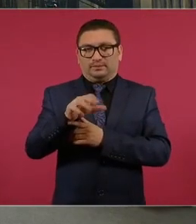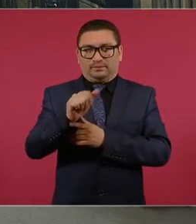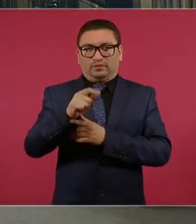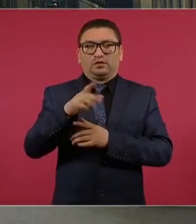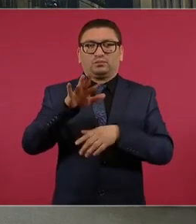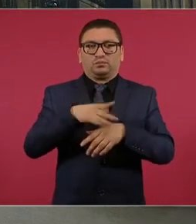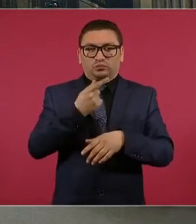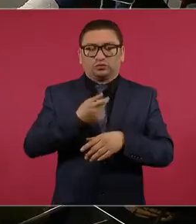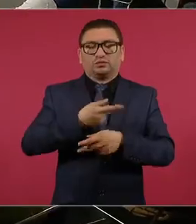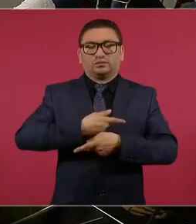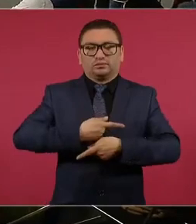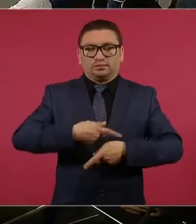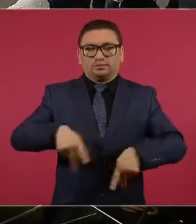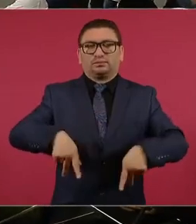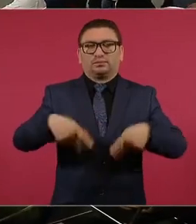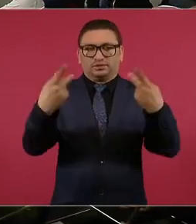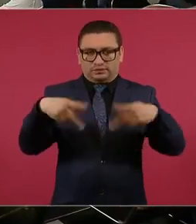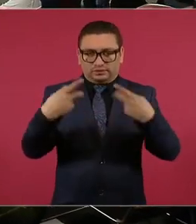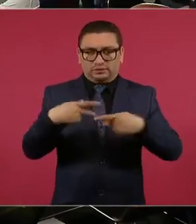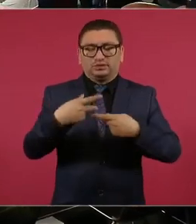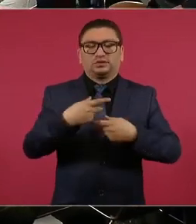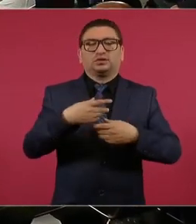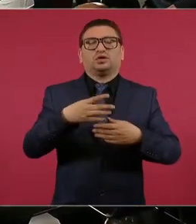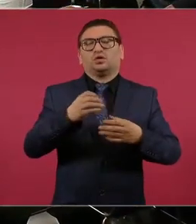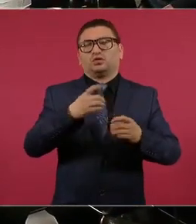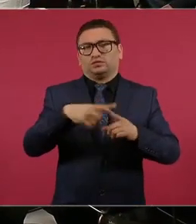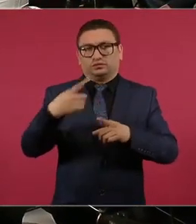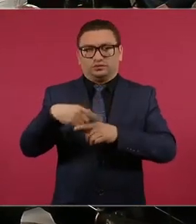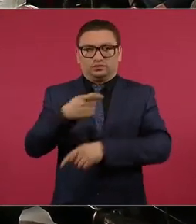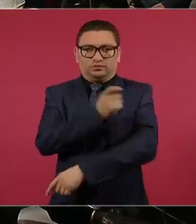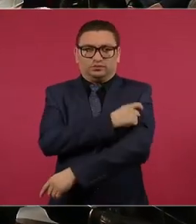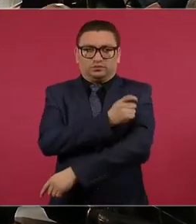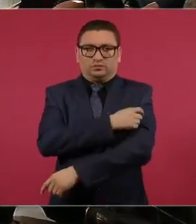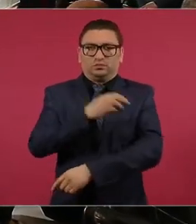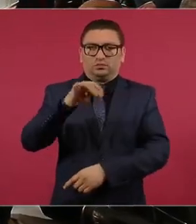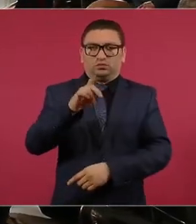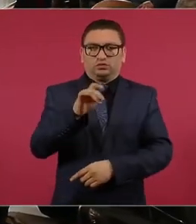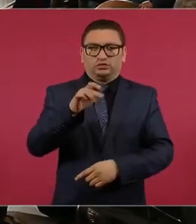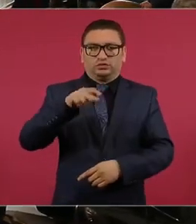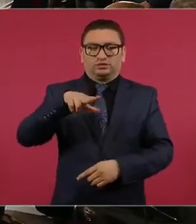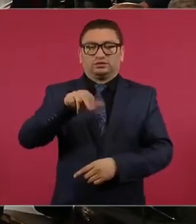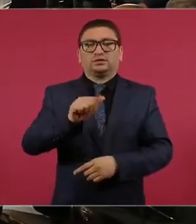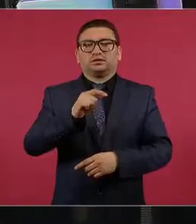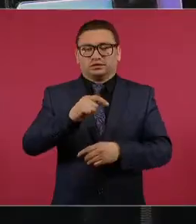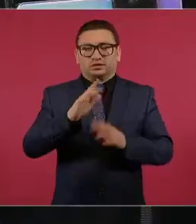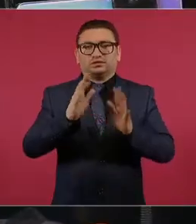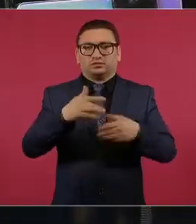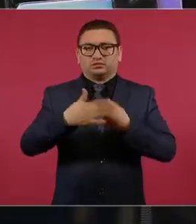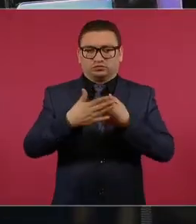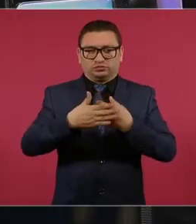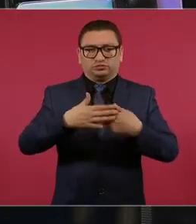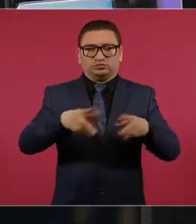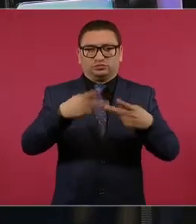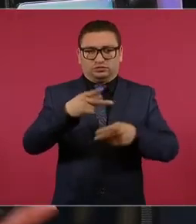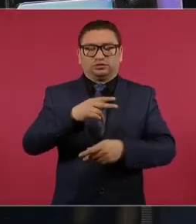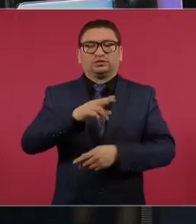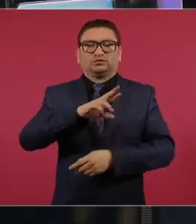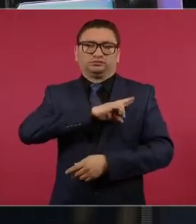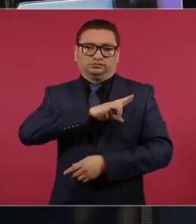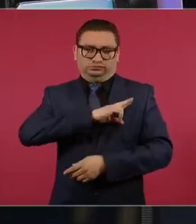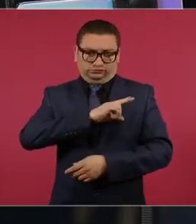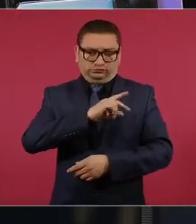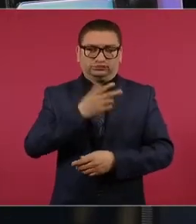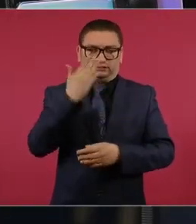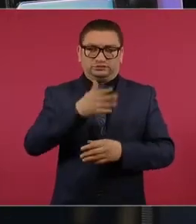la vacuna moderna avisó que en los próximos días ya estará el primer lote de esta vacuna la la la forma privada también ya